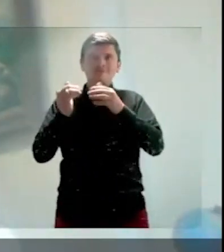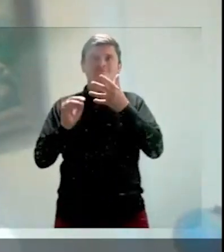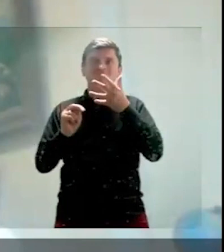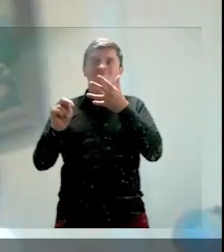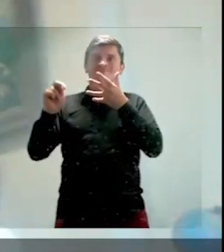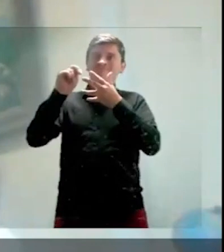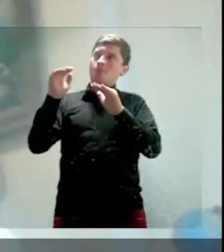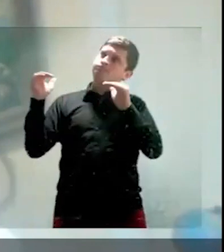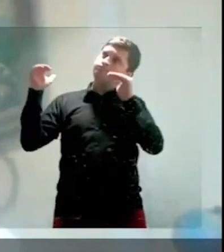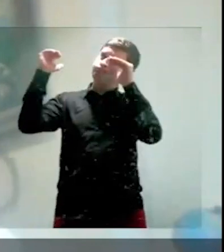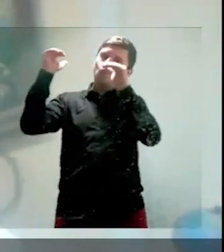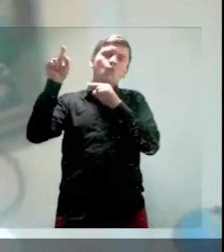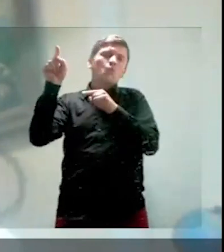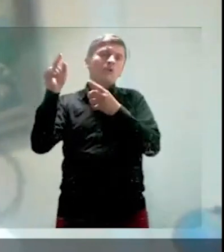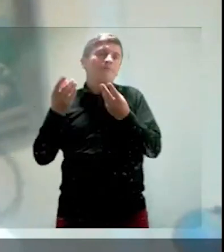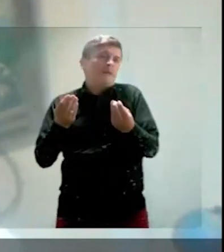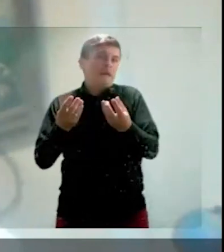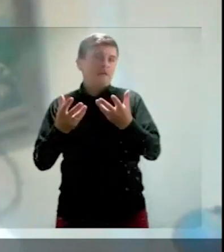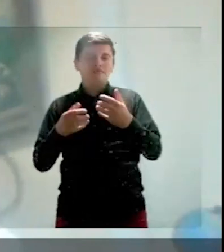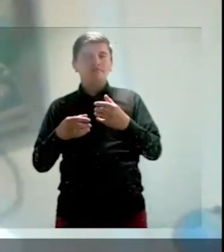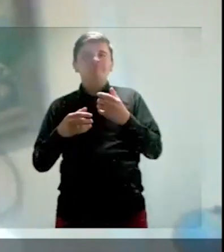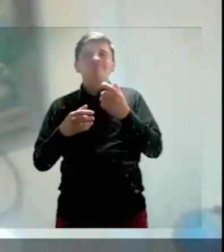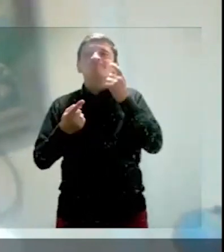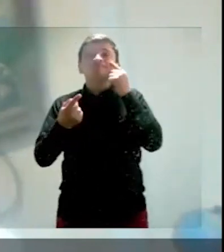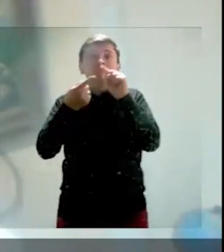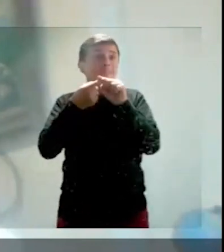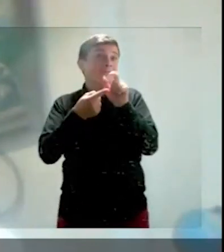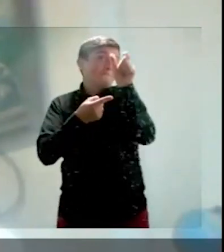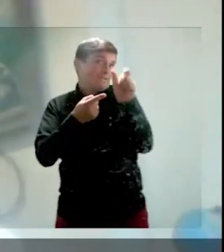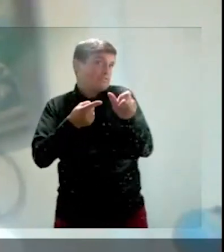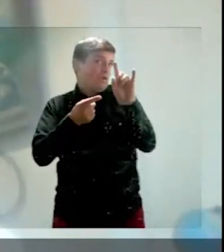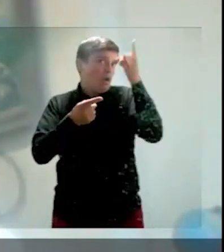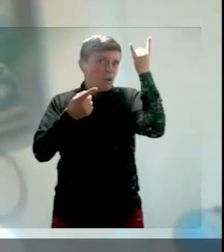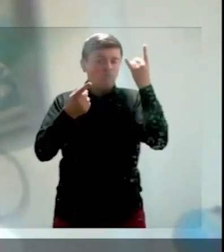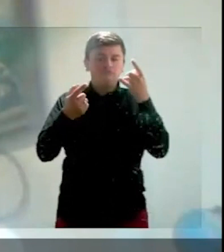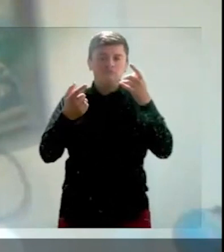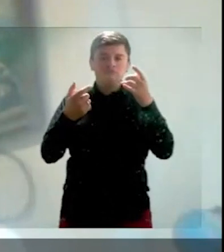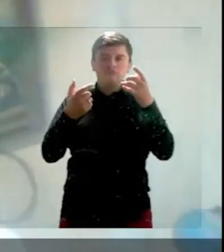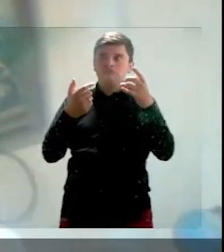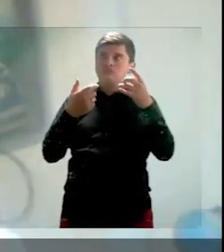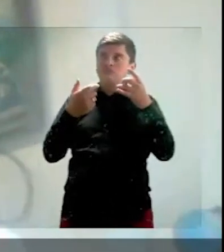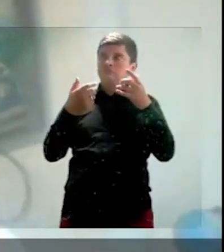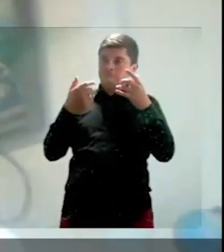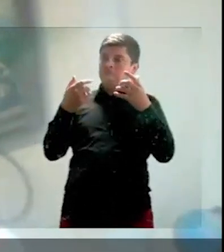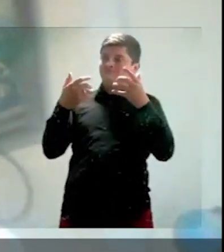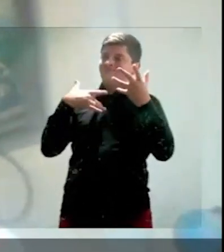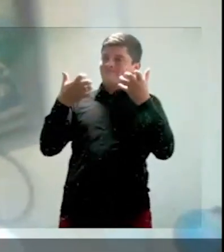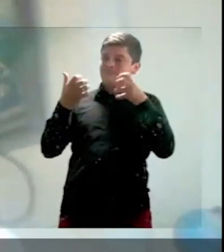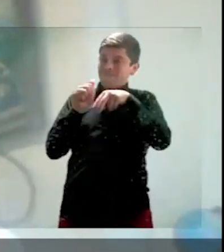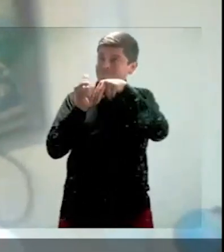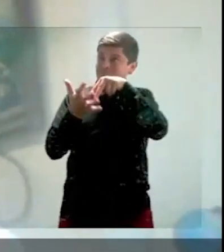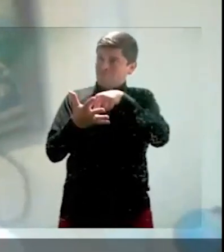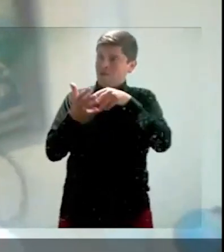para que realmente en algún momento hay oportunidad real de abrir una tutela,